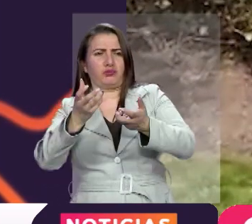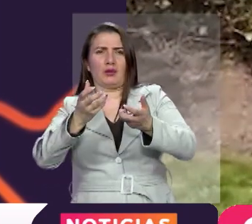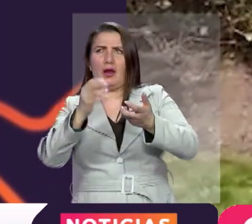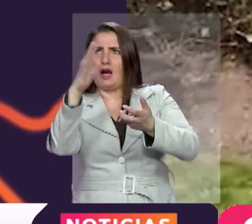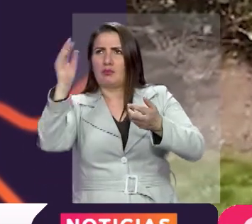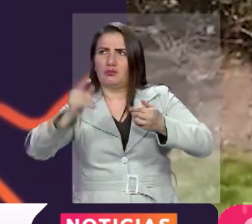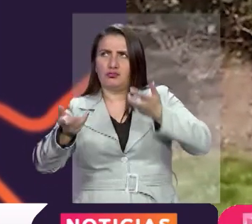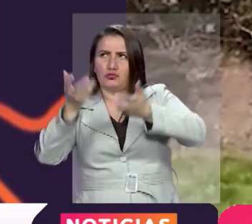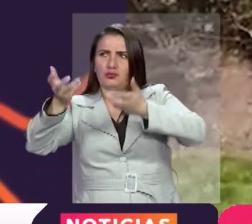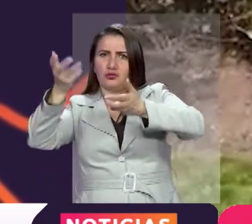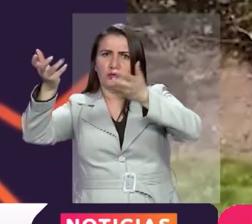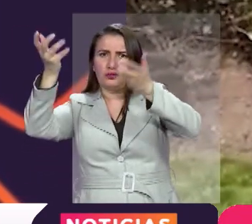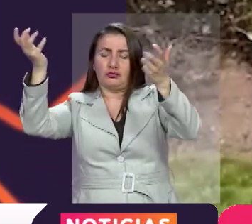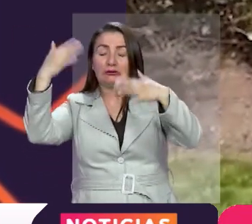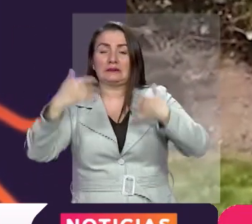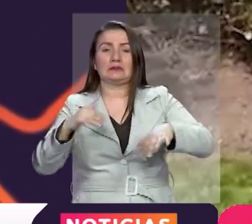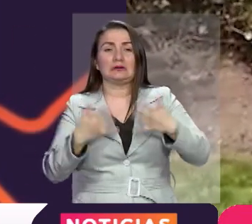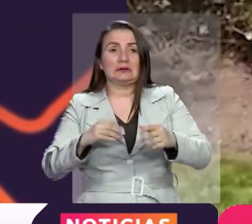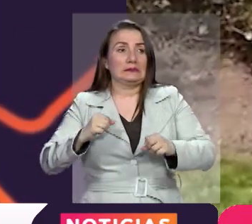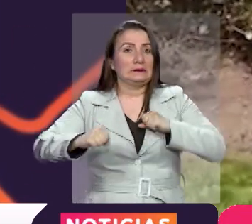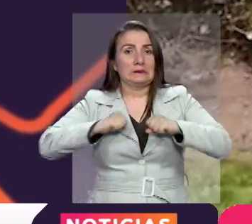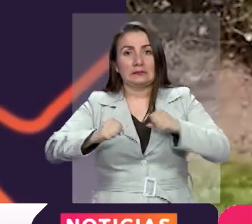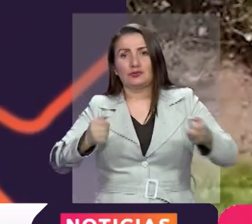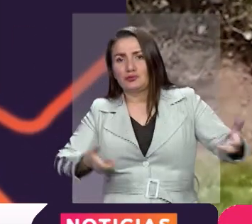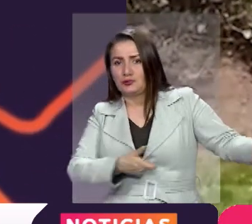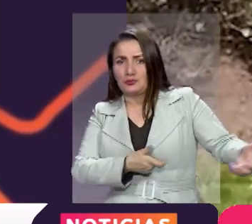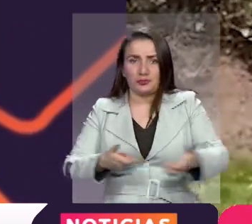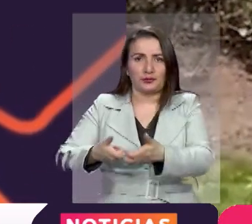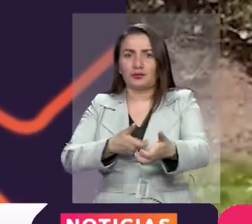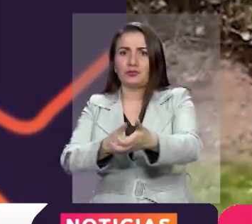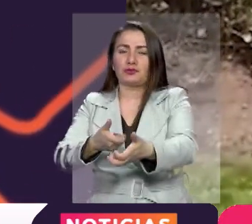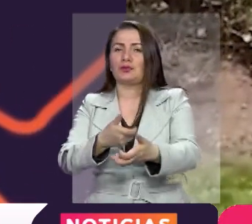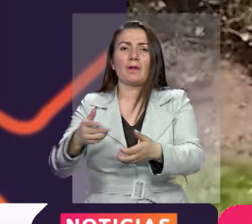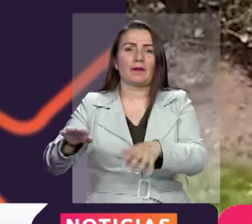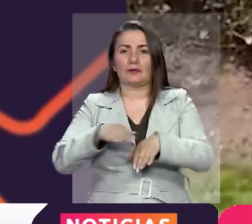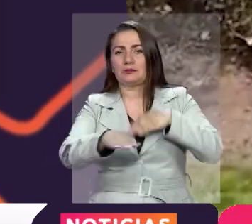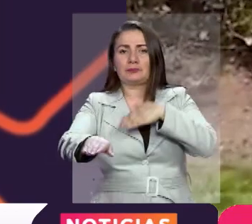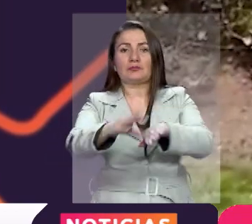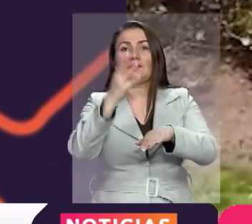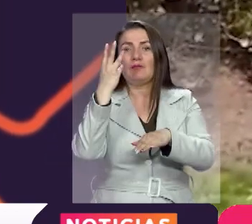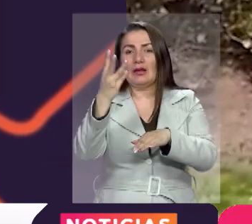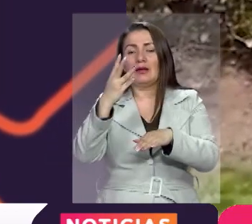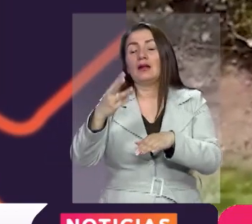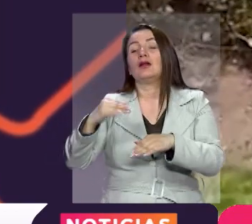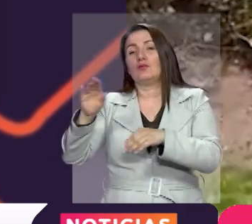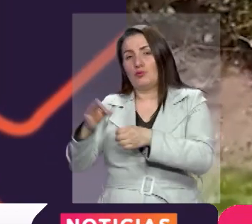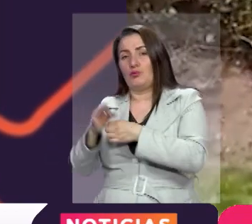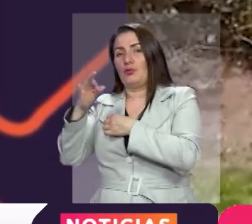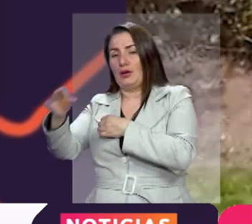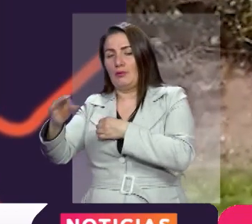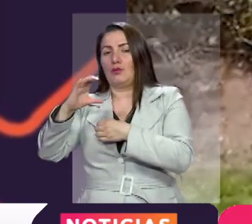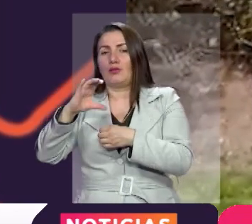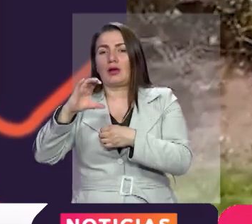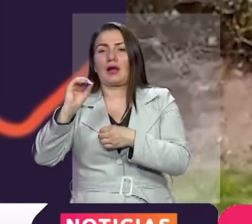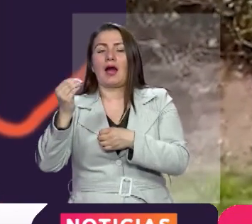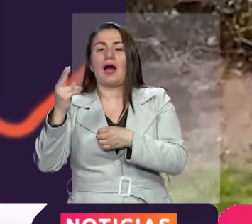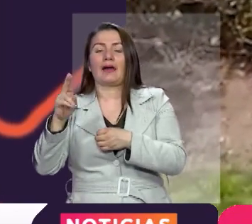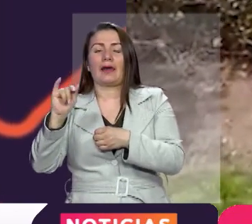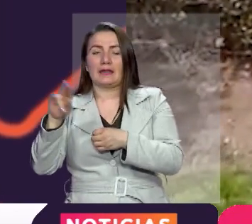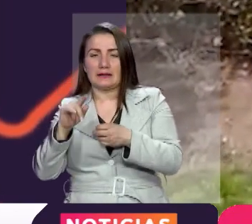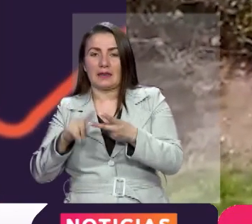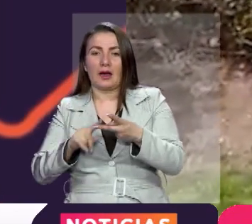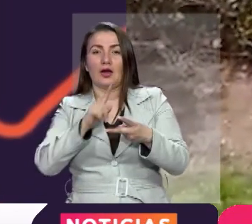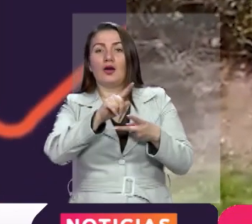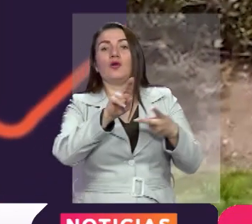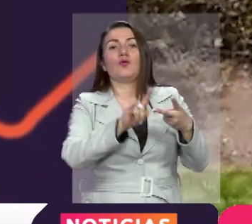forestal, por lo cual de manera inmediata se hace la activación de 3 cuerpos de bomberos, tanto del municipio de Caquesá, Chipaque, Une, asimismo